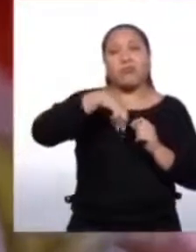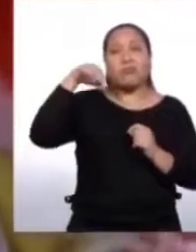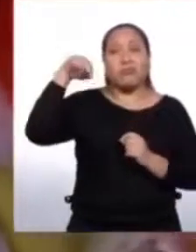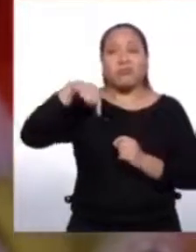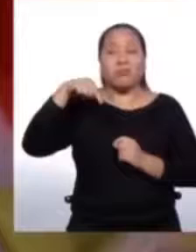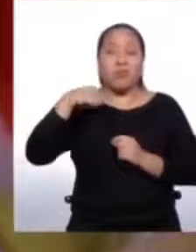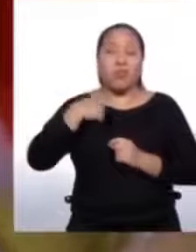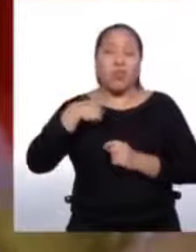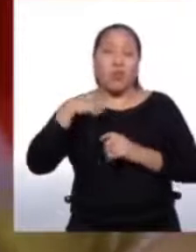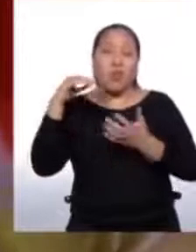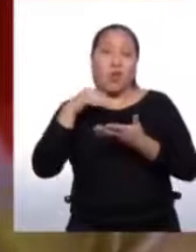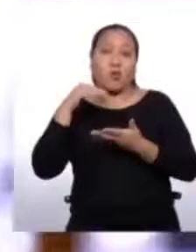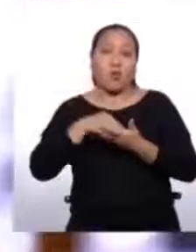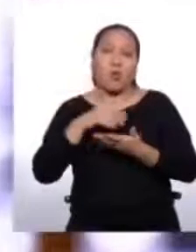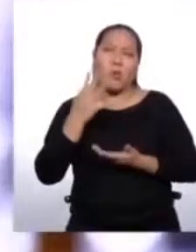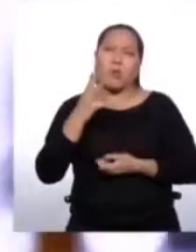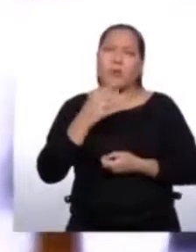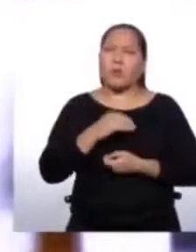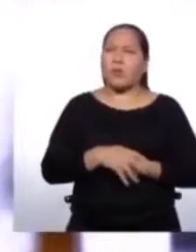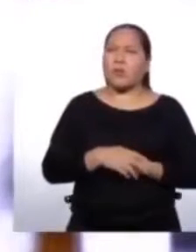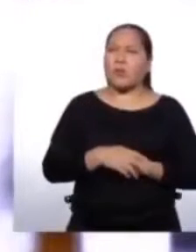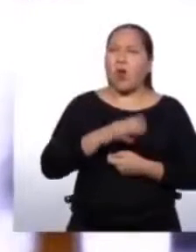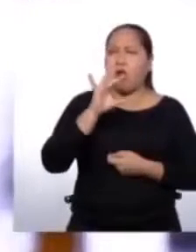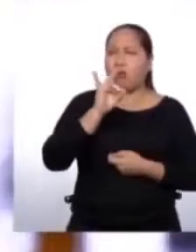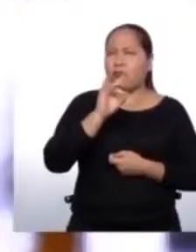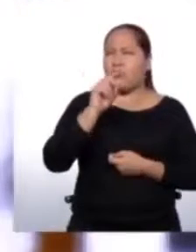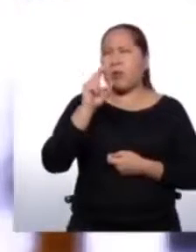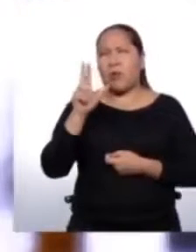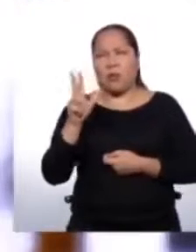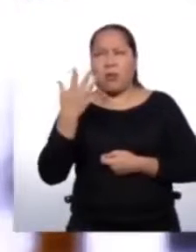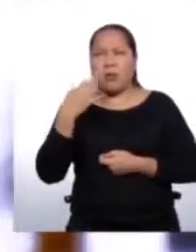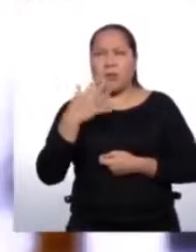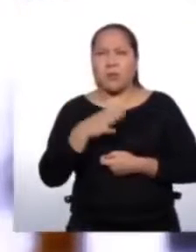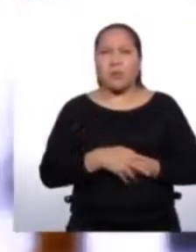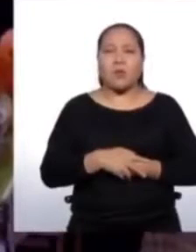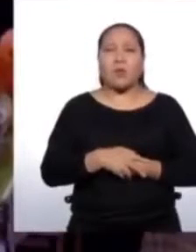Texas donde yo estudiaba, en el año 83 probablemente.